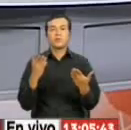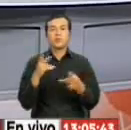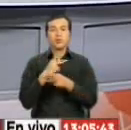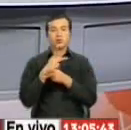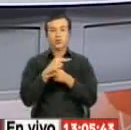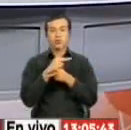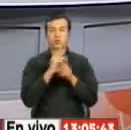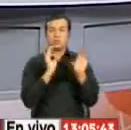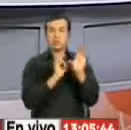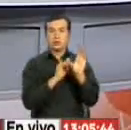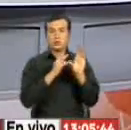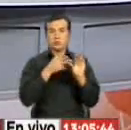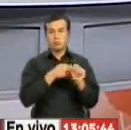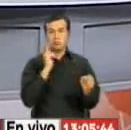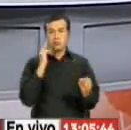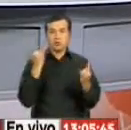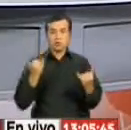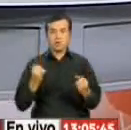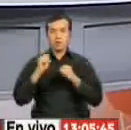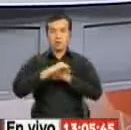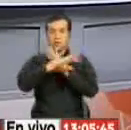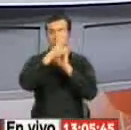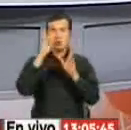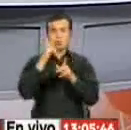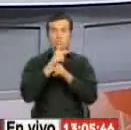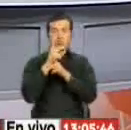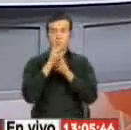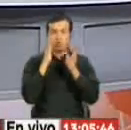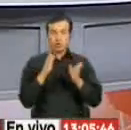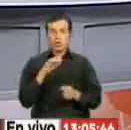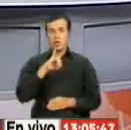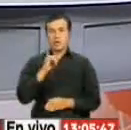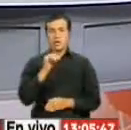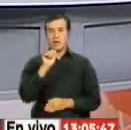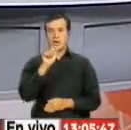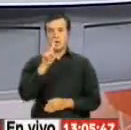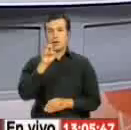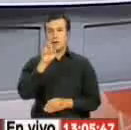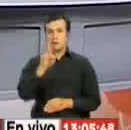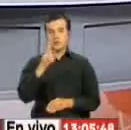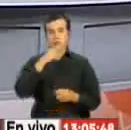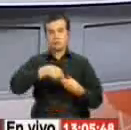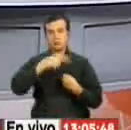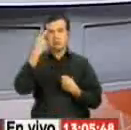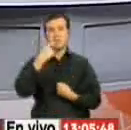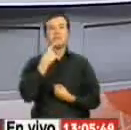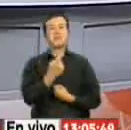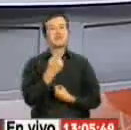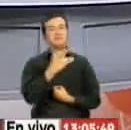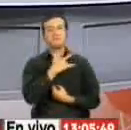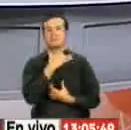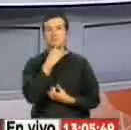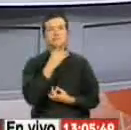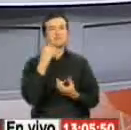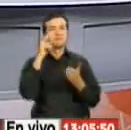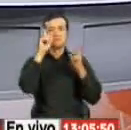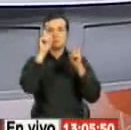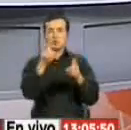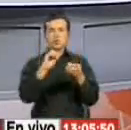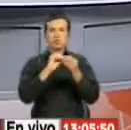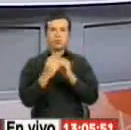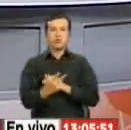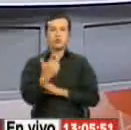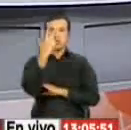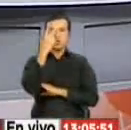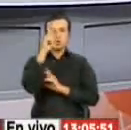participación ciudadana y esta mañana renunció el consejero javier urbano al 11 su inconformidad con la pregunta 3